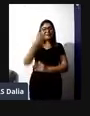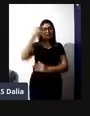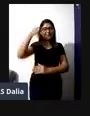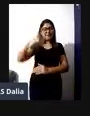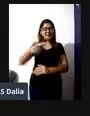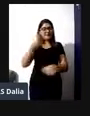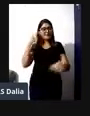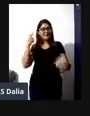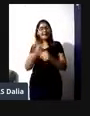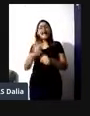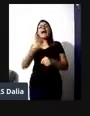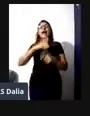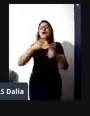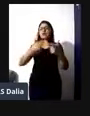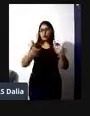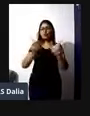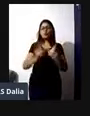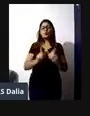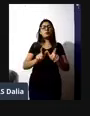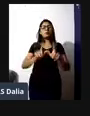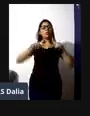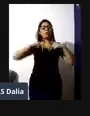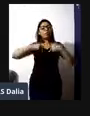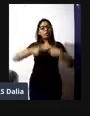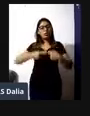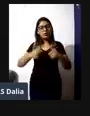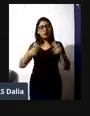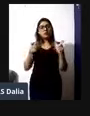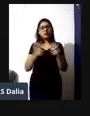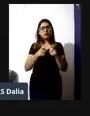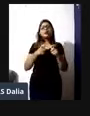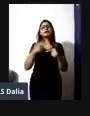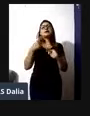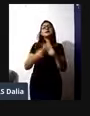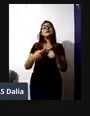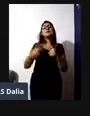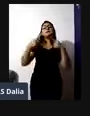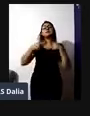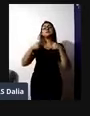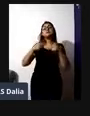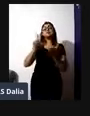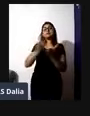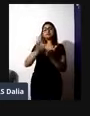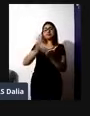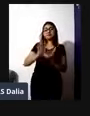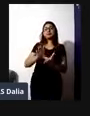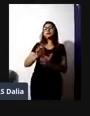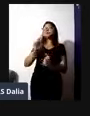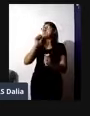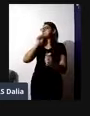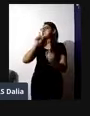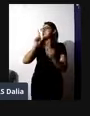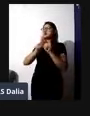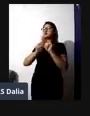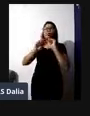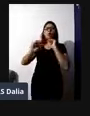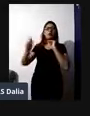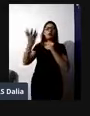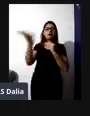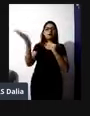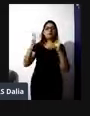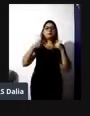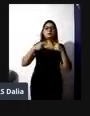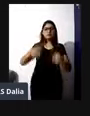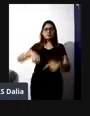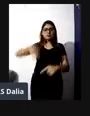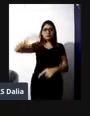muy vulnerable, que son las personas con discapacidad, igual que los adultos mayores, por supuesto. Dos, que hay que